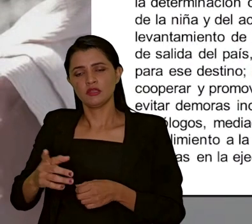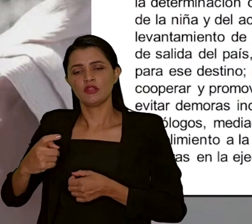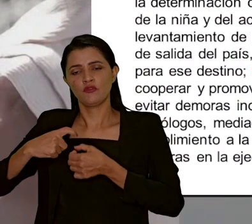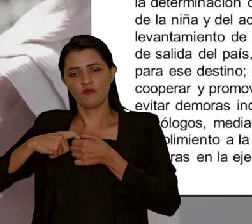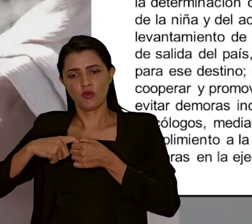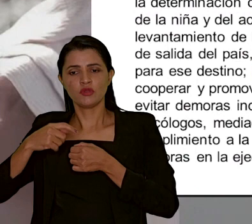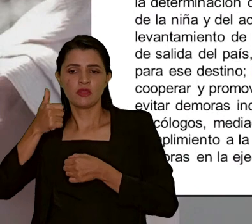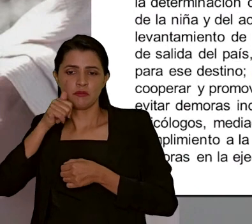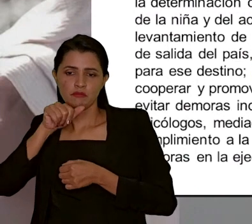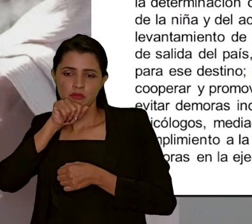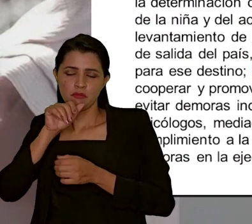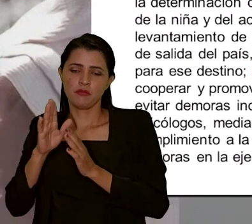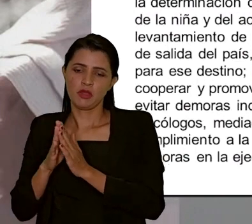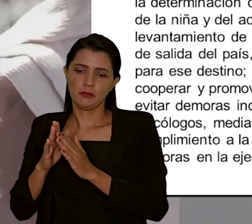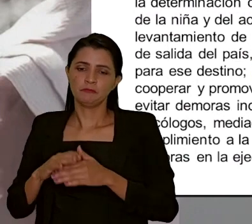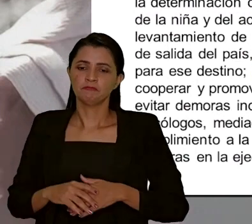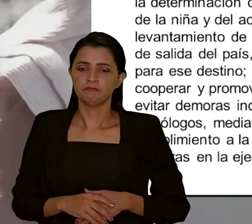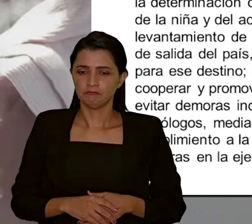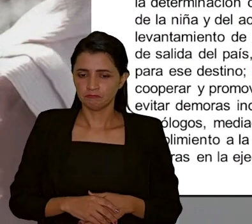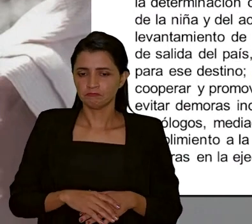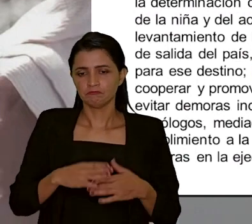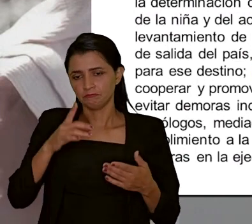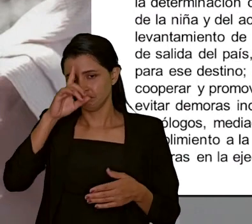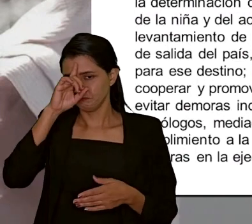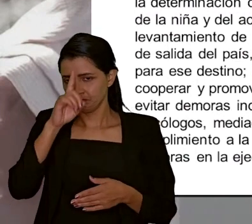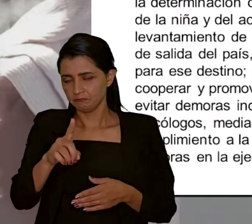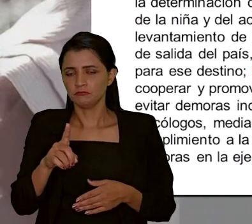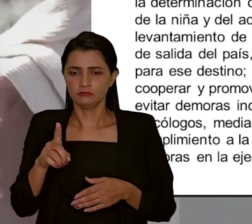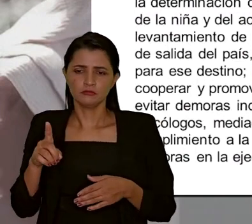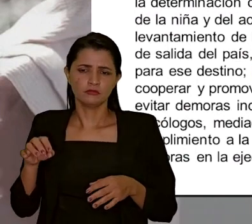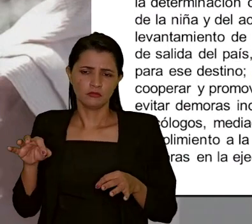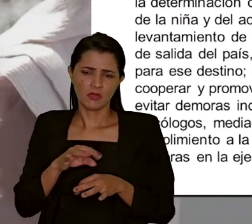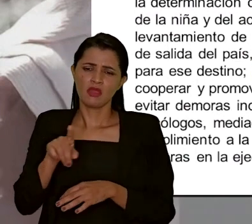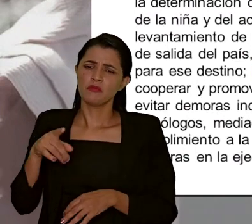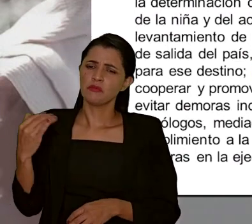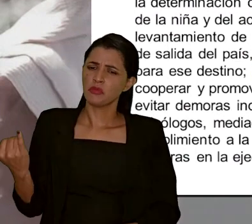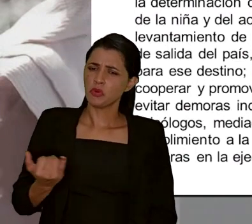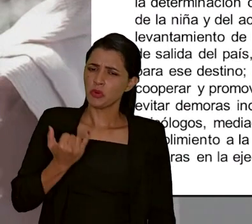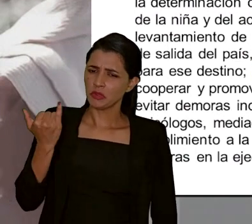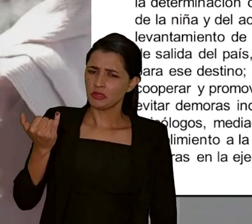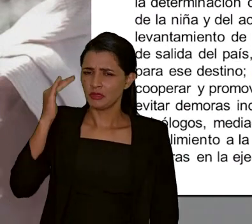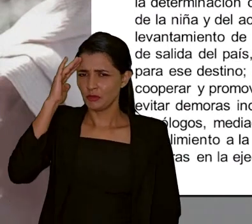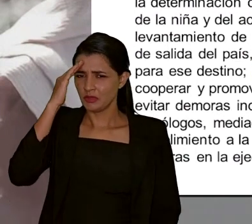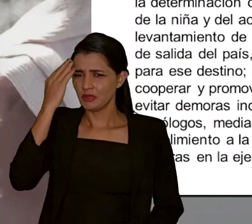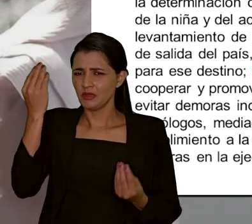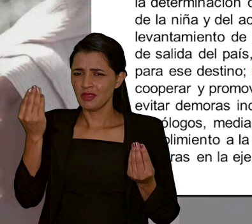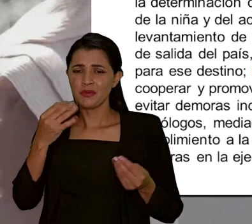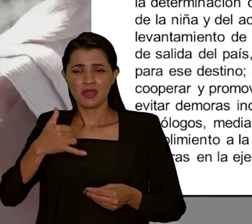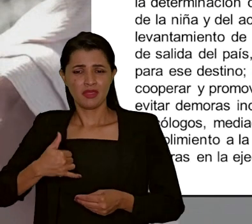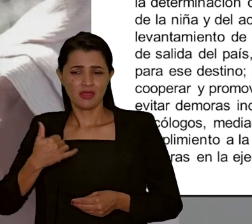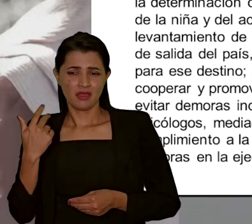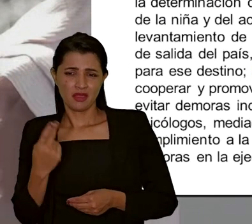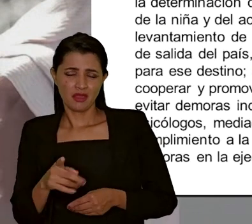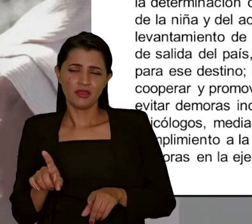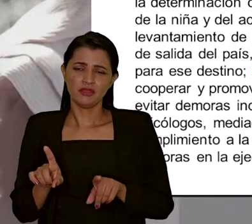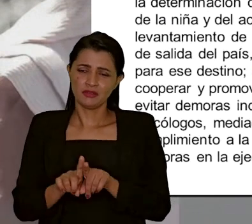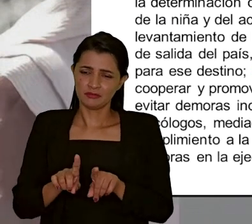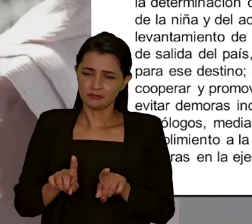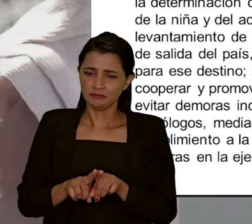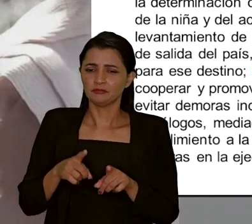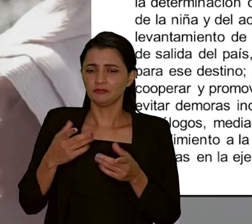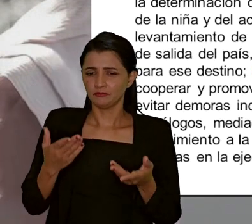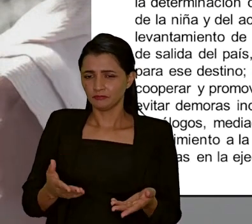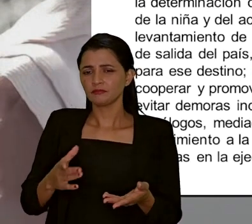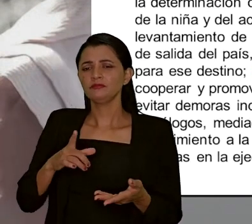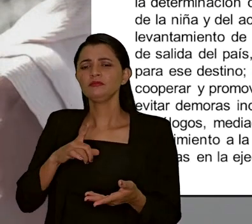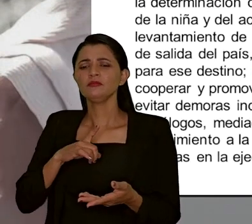En cuanto a la orden de ejecución, y esto es muy importante tener en cuenta a los fines de garantizar el regreso seguro del niño, el juez, fíjense